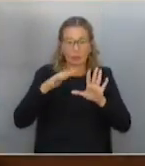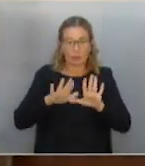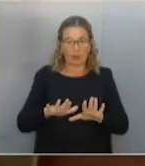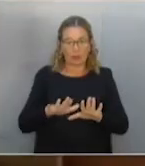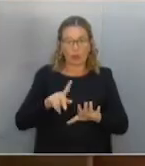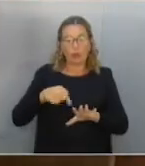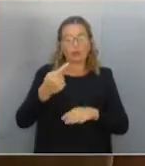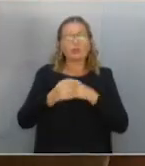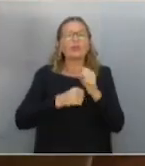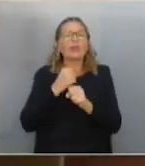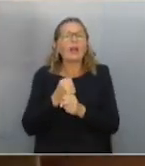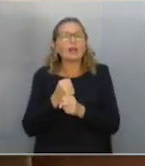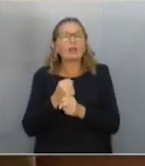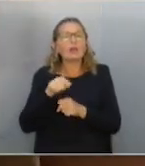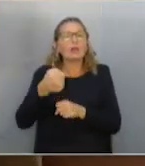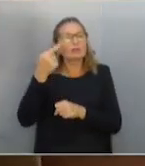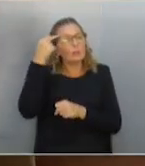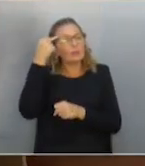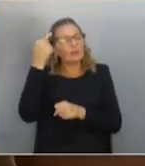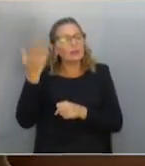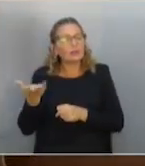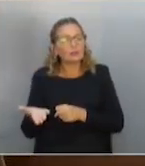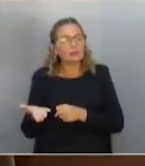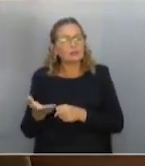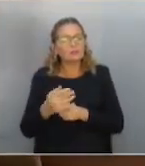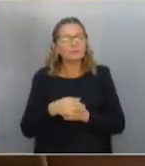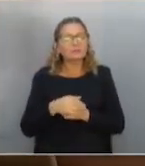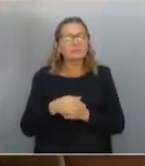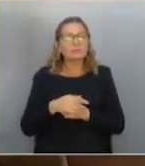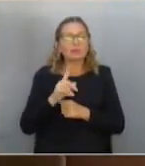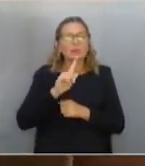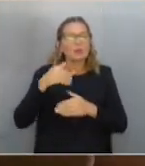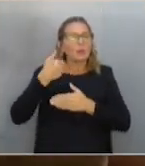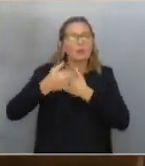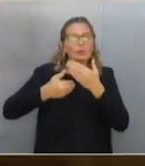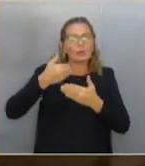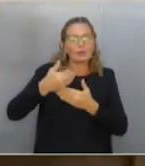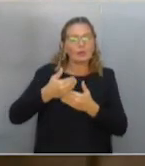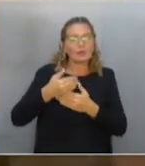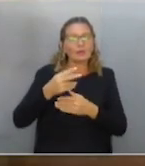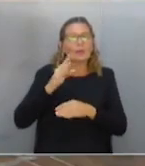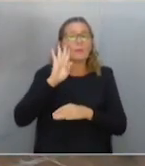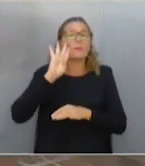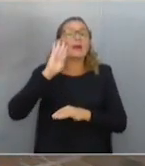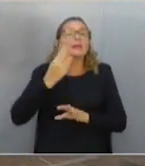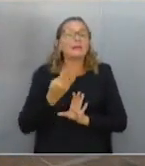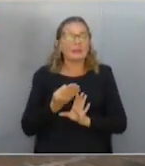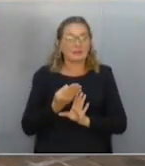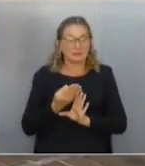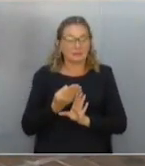Otra edad, otro pensamiento. Ahí está. No evolucioné, por lo visto. Mi